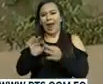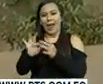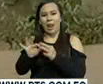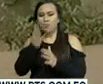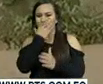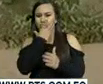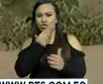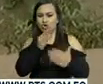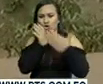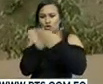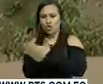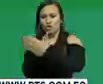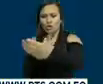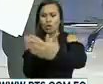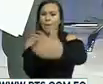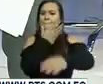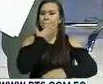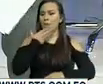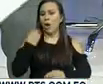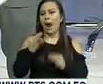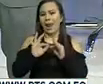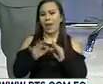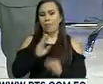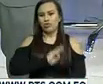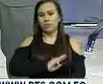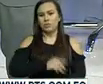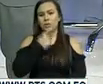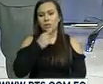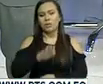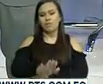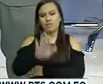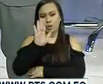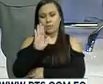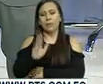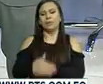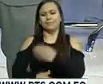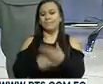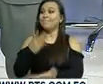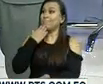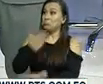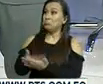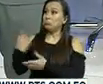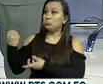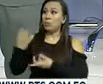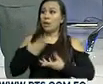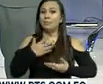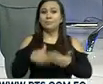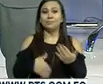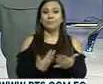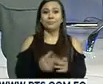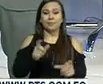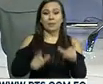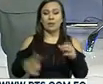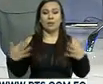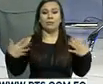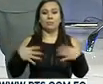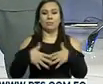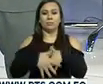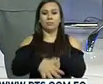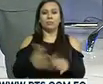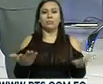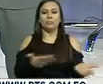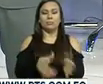un fuerte abrazo buen día muchísimas gracias jorge por todo informe y en esta iluminación de personas en paradero